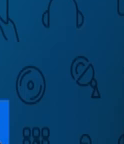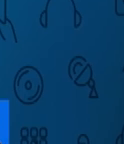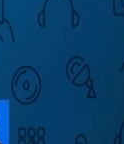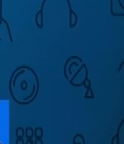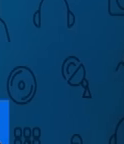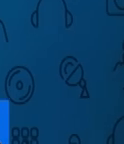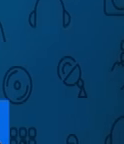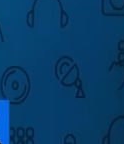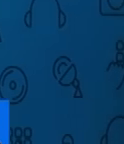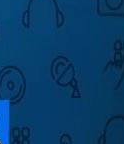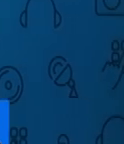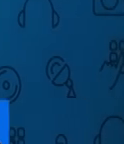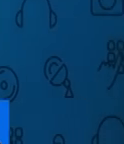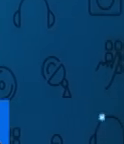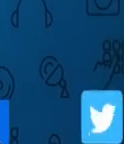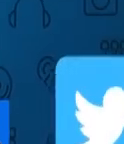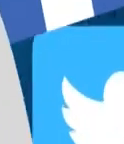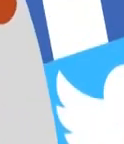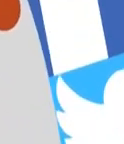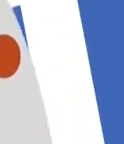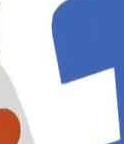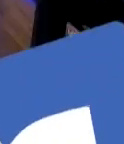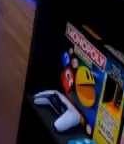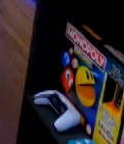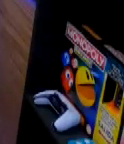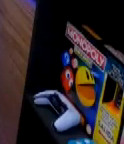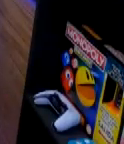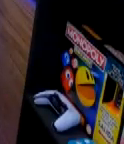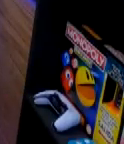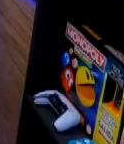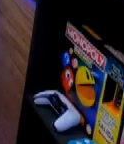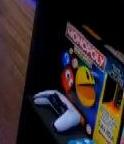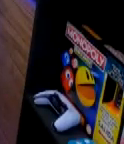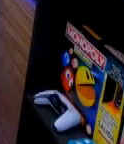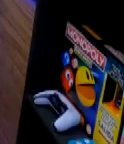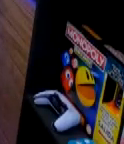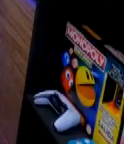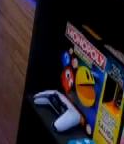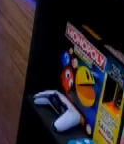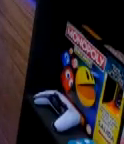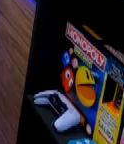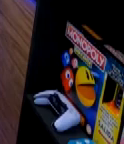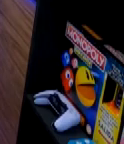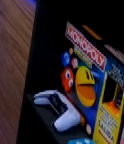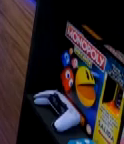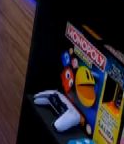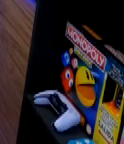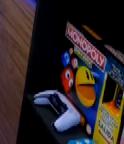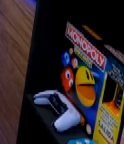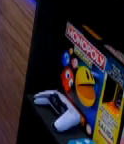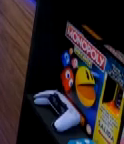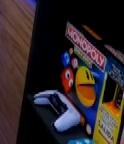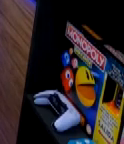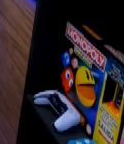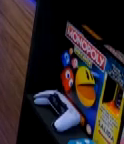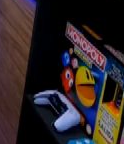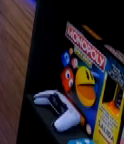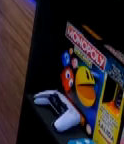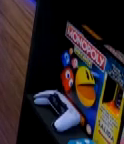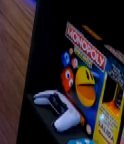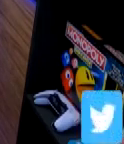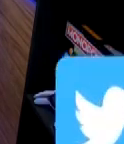inteligente, tableta y computadora. SM Televisión va contigo a cualquier lugar a través de